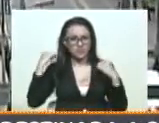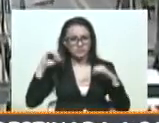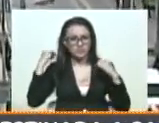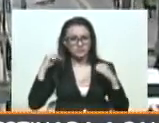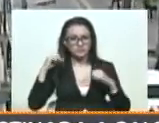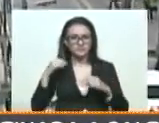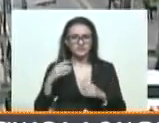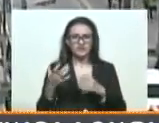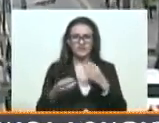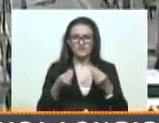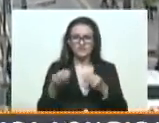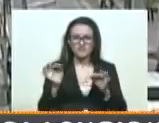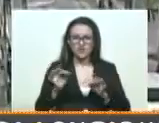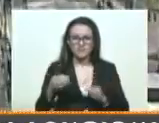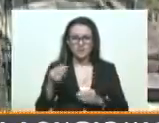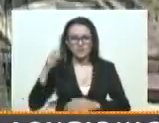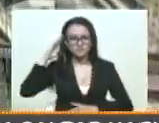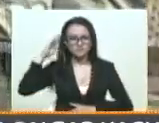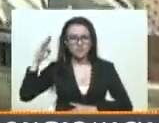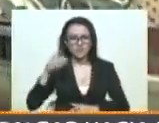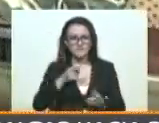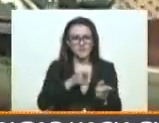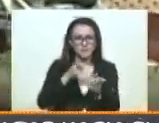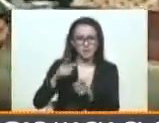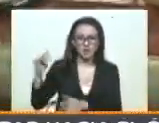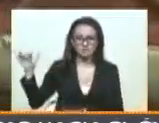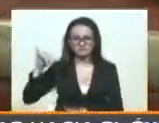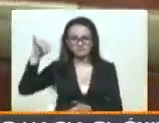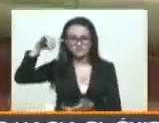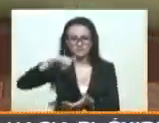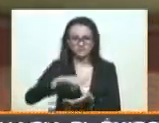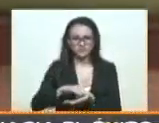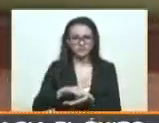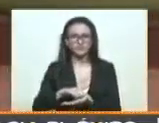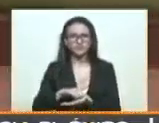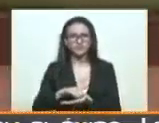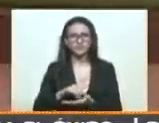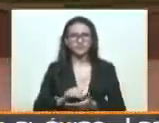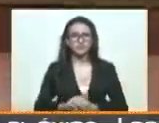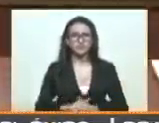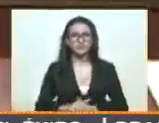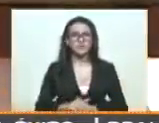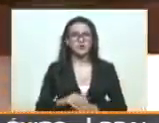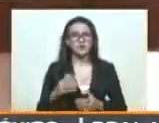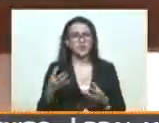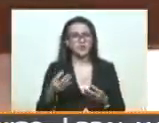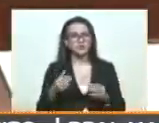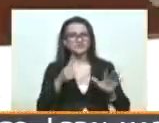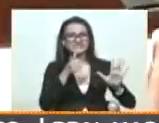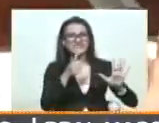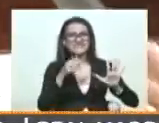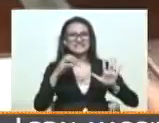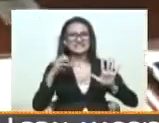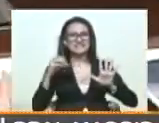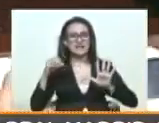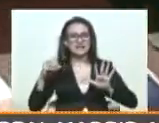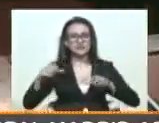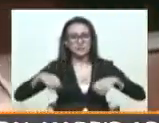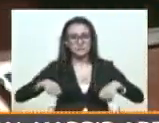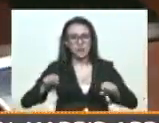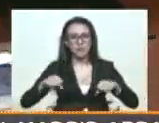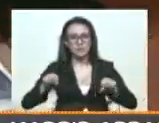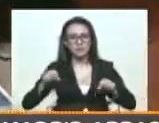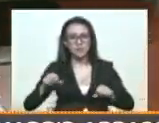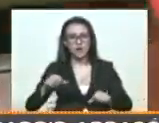sistema táctico misilístico antiaéreo IGLA-S conjuntamente con 600 motorizados